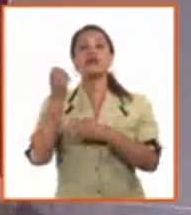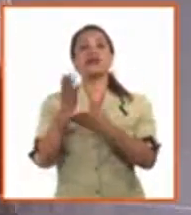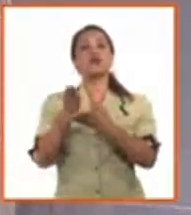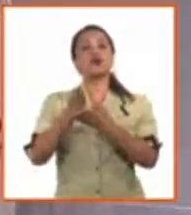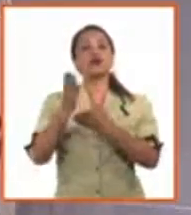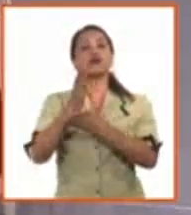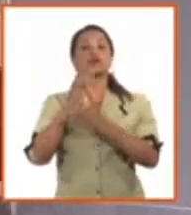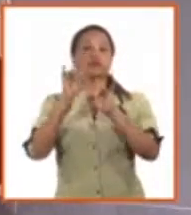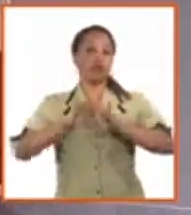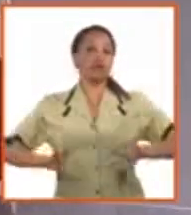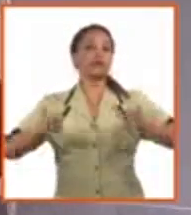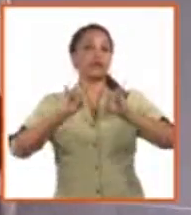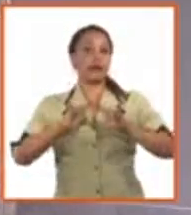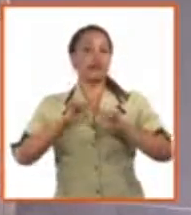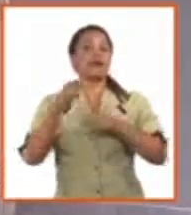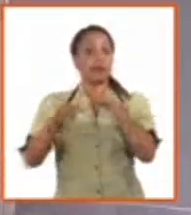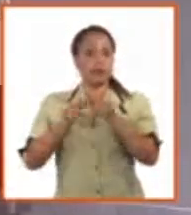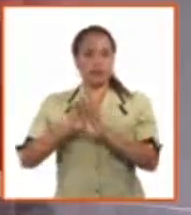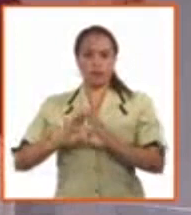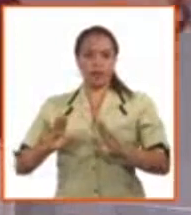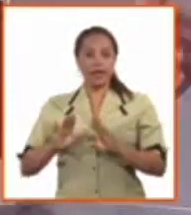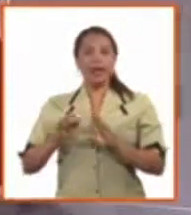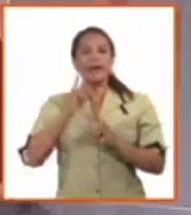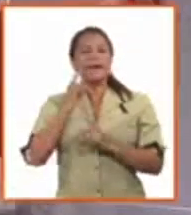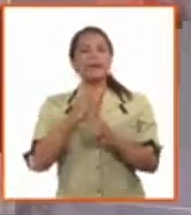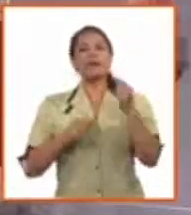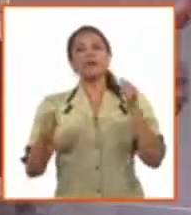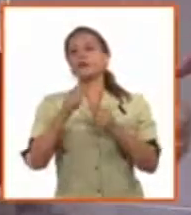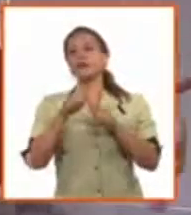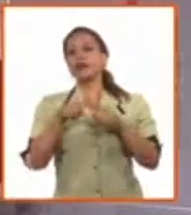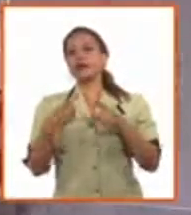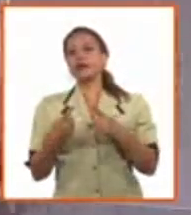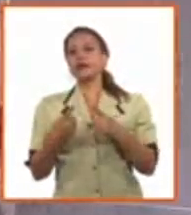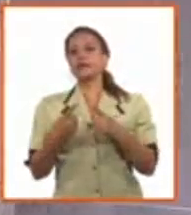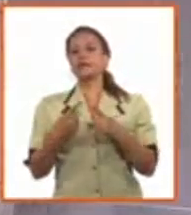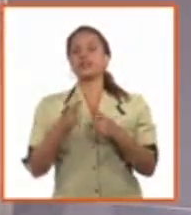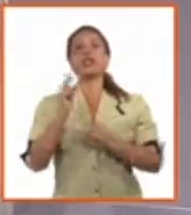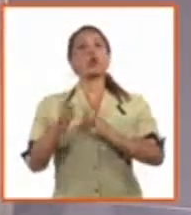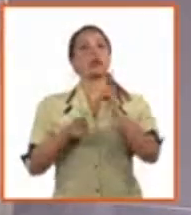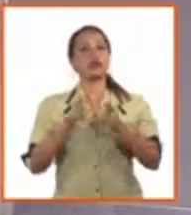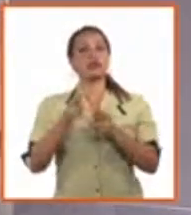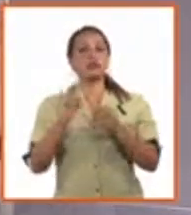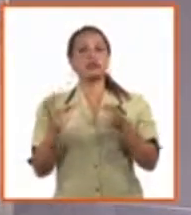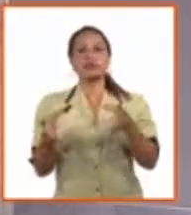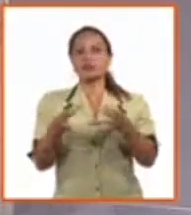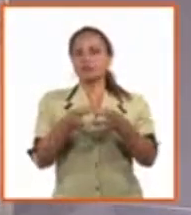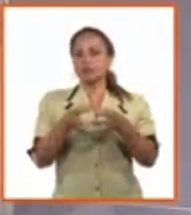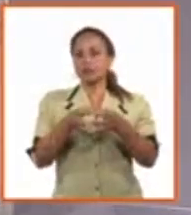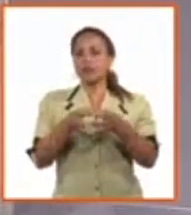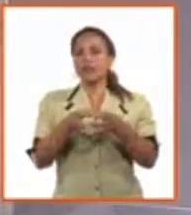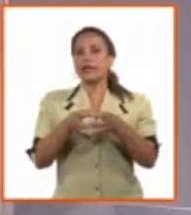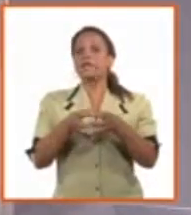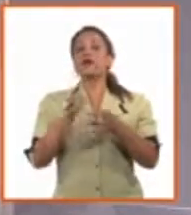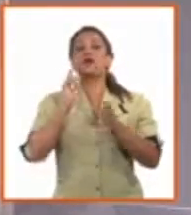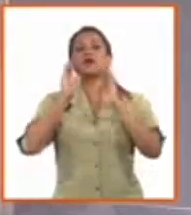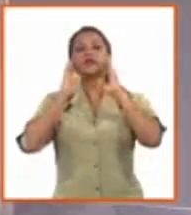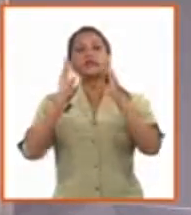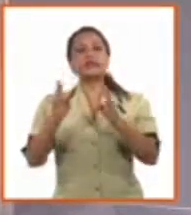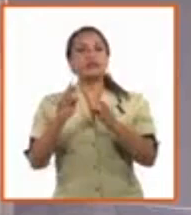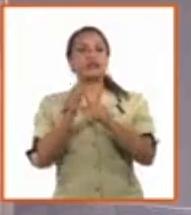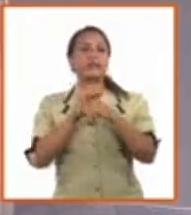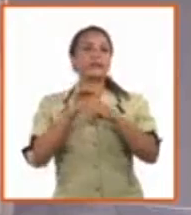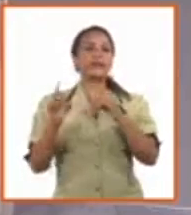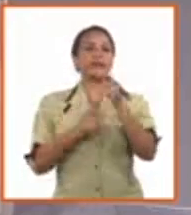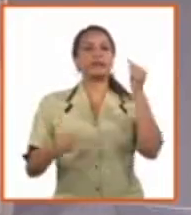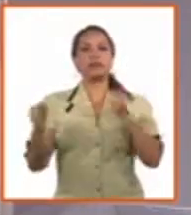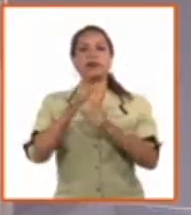superior y de hecho lo estamos haciendo que se entre ellos aunque parte desde la orientación y la formación vocacional tiene que centrar